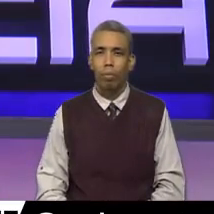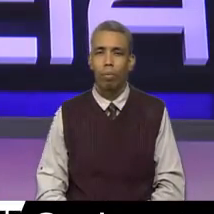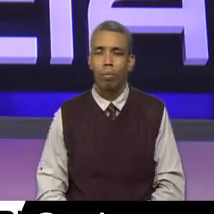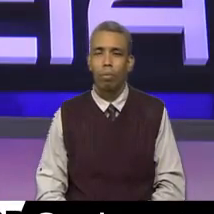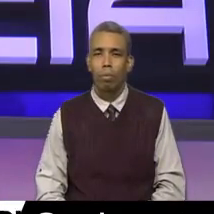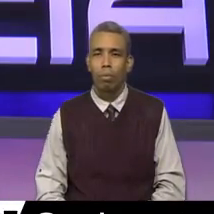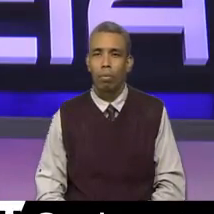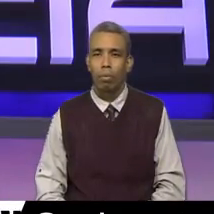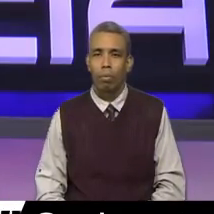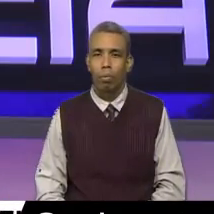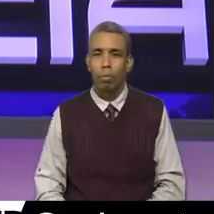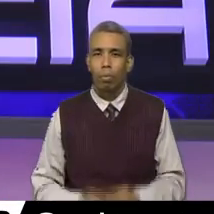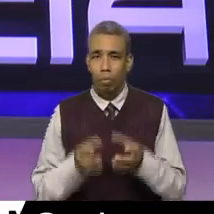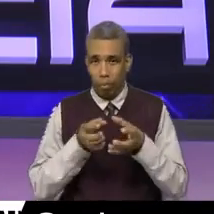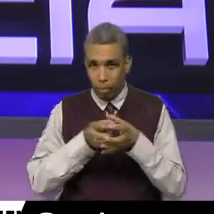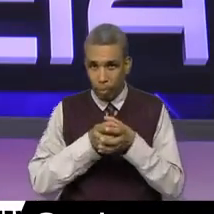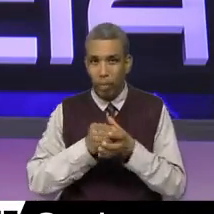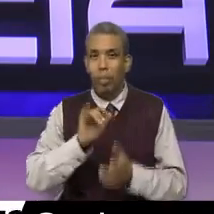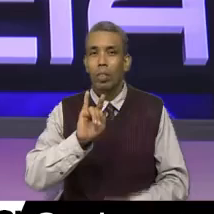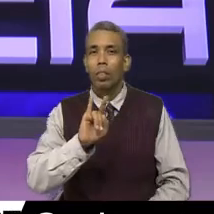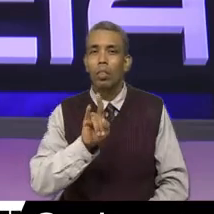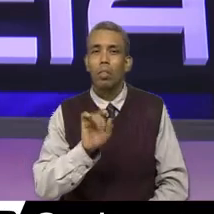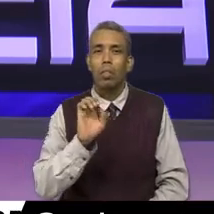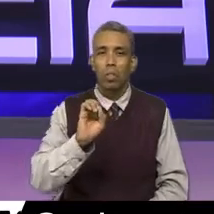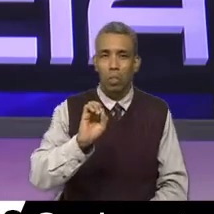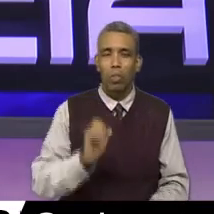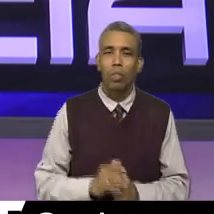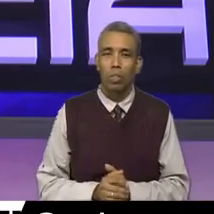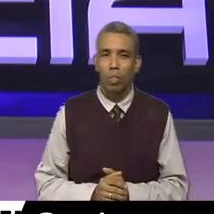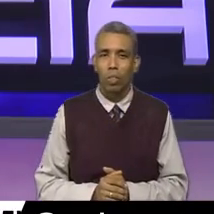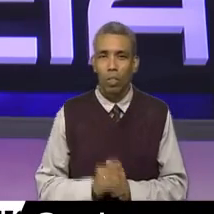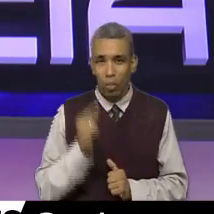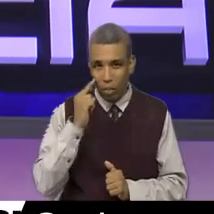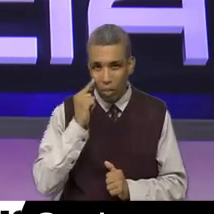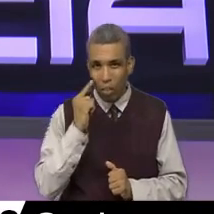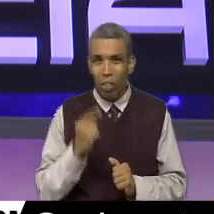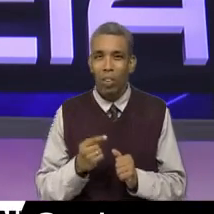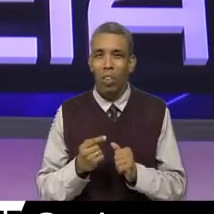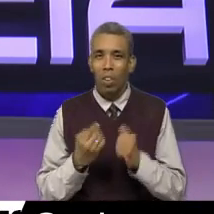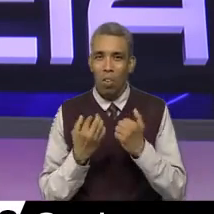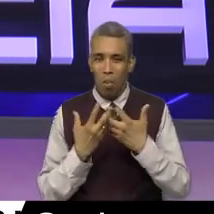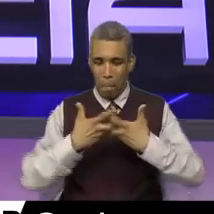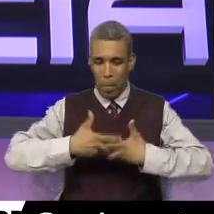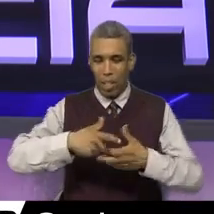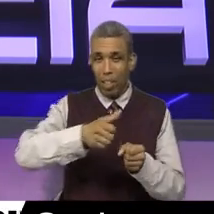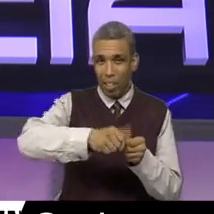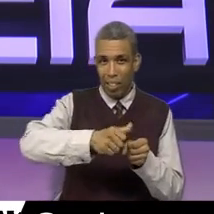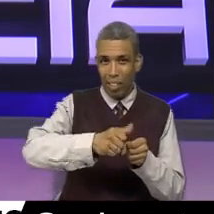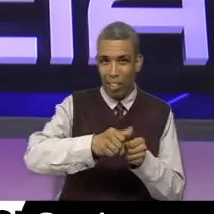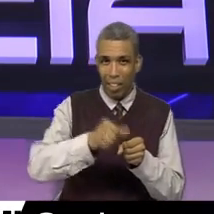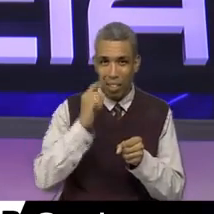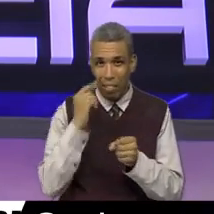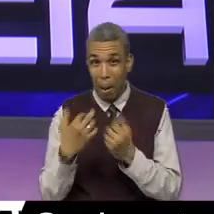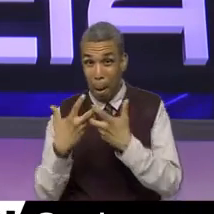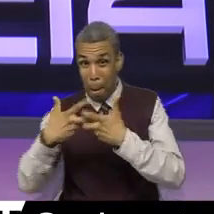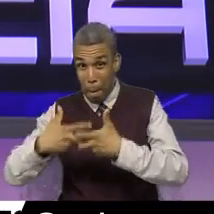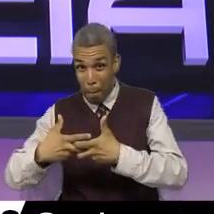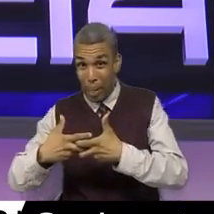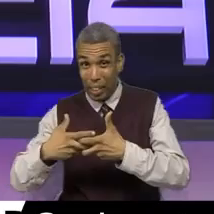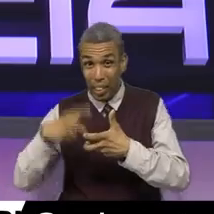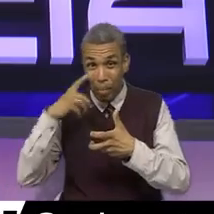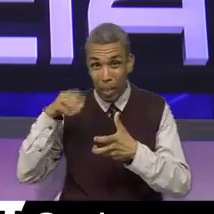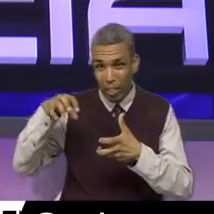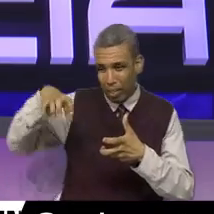La Unión Sindical Obrera Uso denunció que la reparación de la planta UOP2 de la refinería de Barranca Bermeja está paralizada por